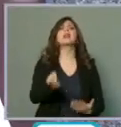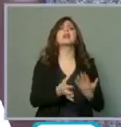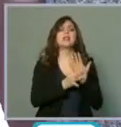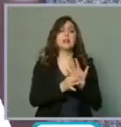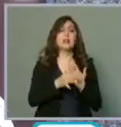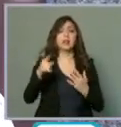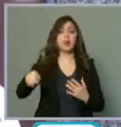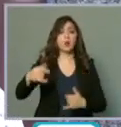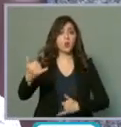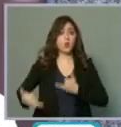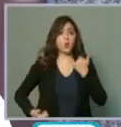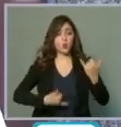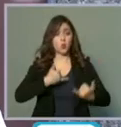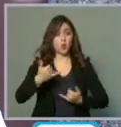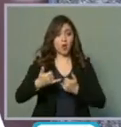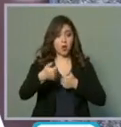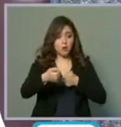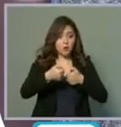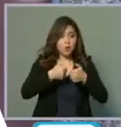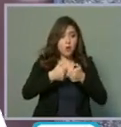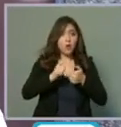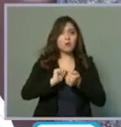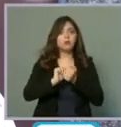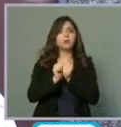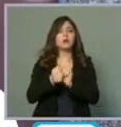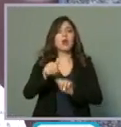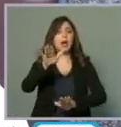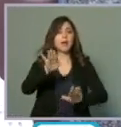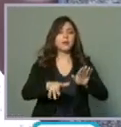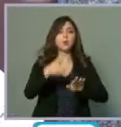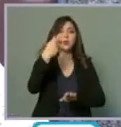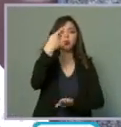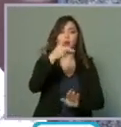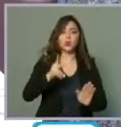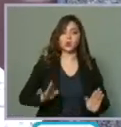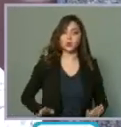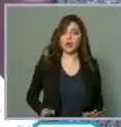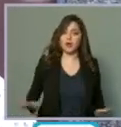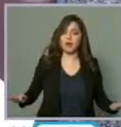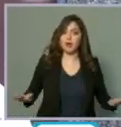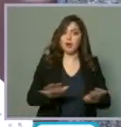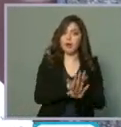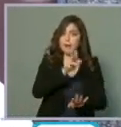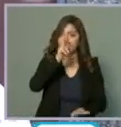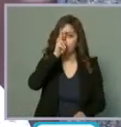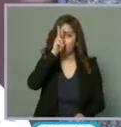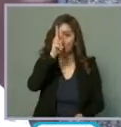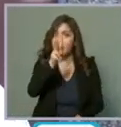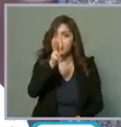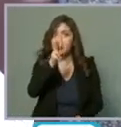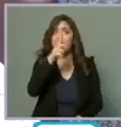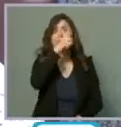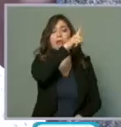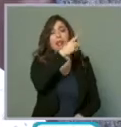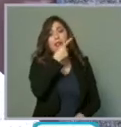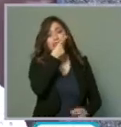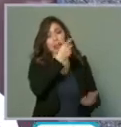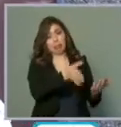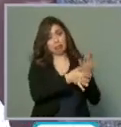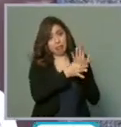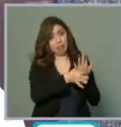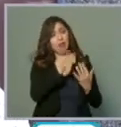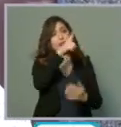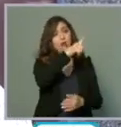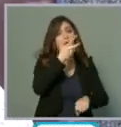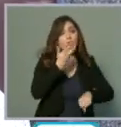pueden provocar que el niño tenga una actitud demasiado violenta y que incluso en Estados Unidos ha sido como uno de los factores para que pues haya como